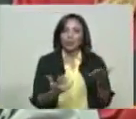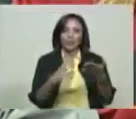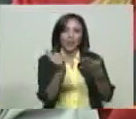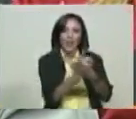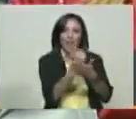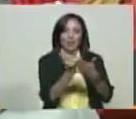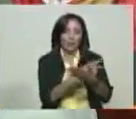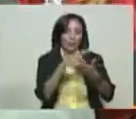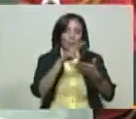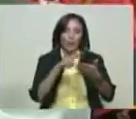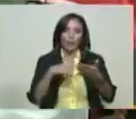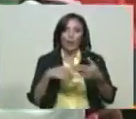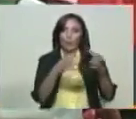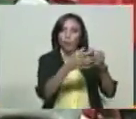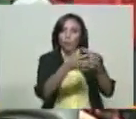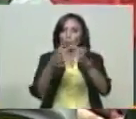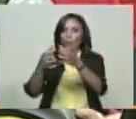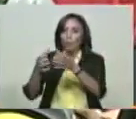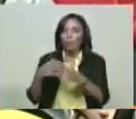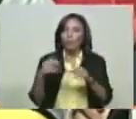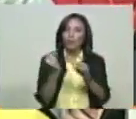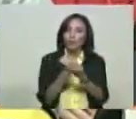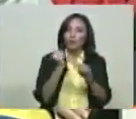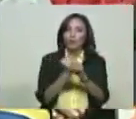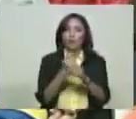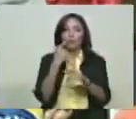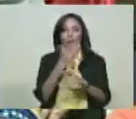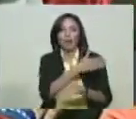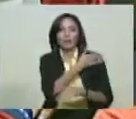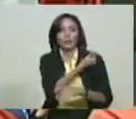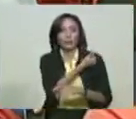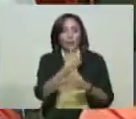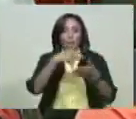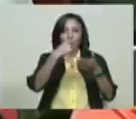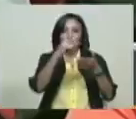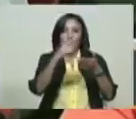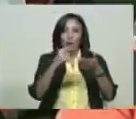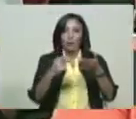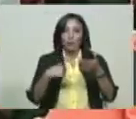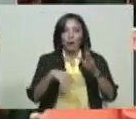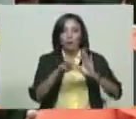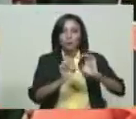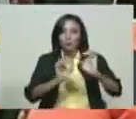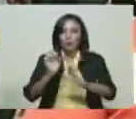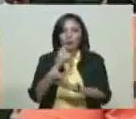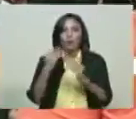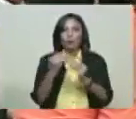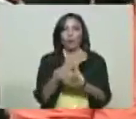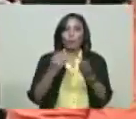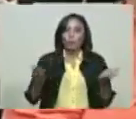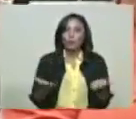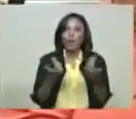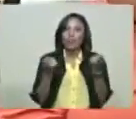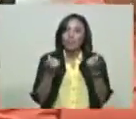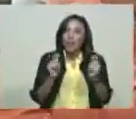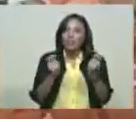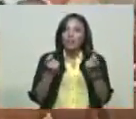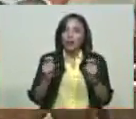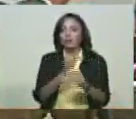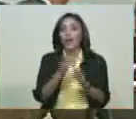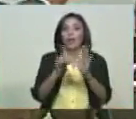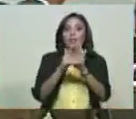hay comisiones trabajando en esa dirección para reforzar los derechos